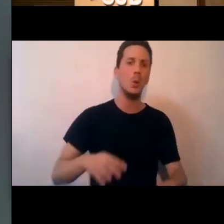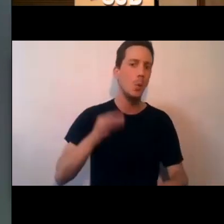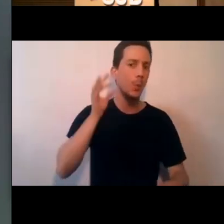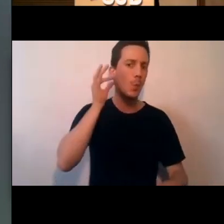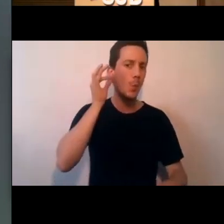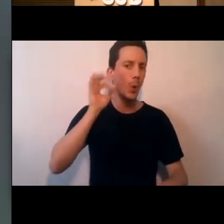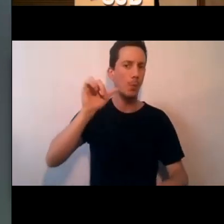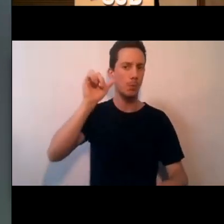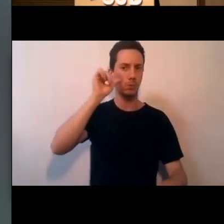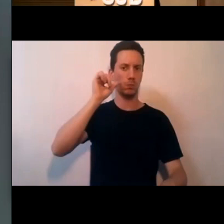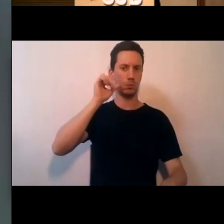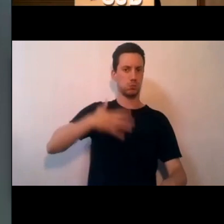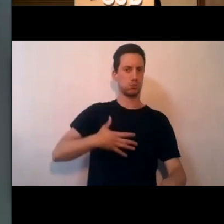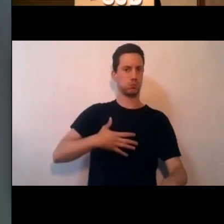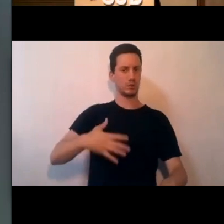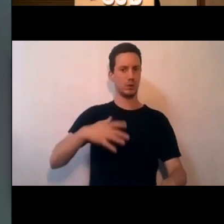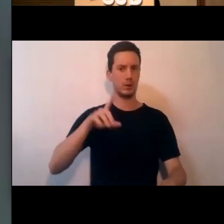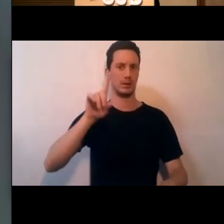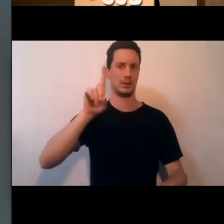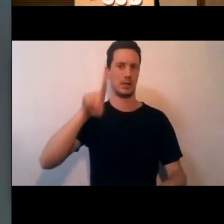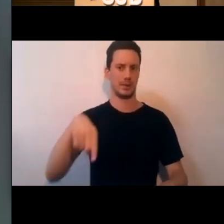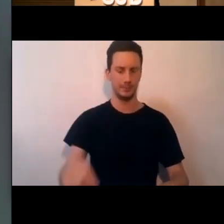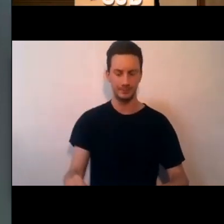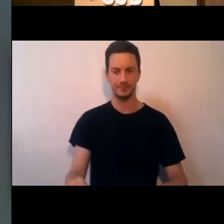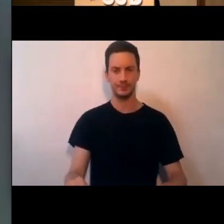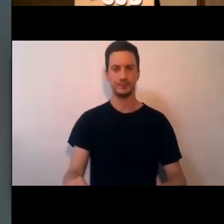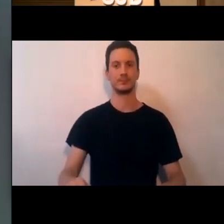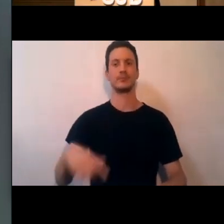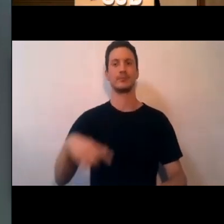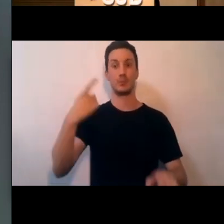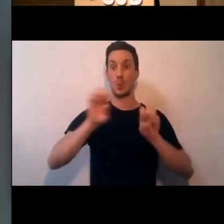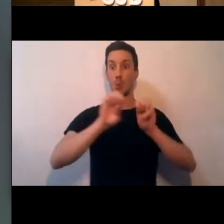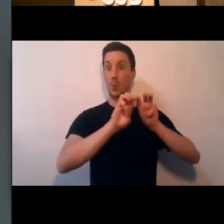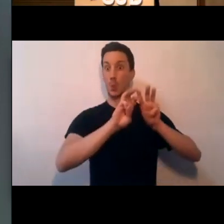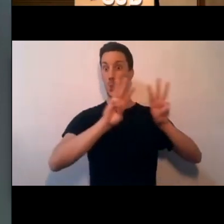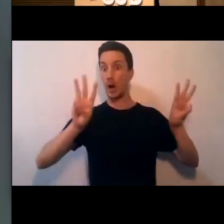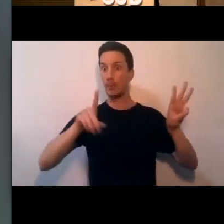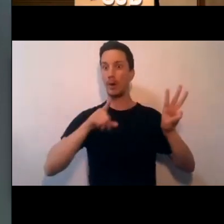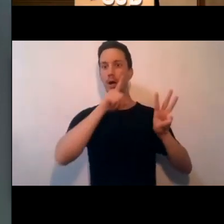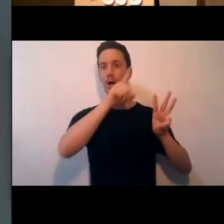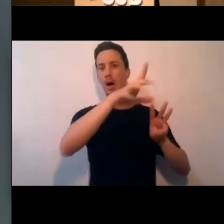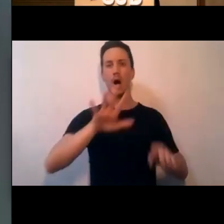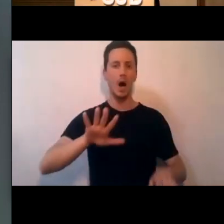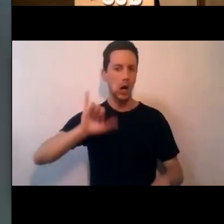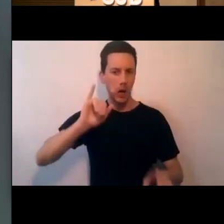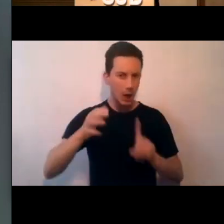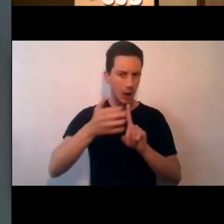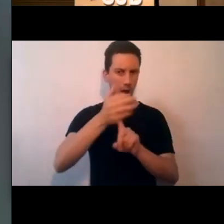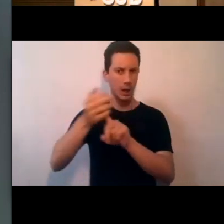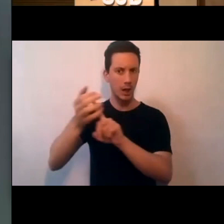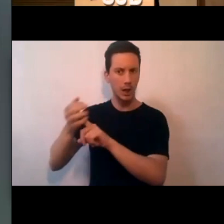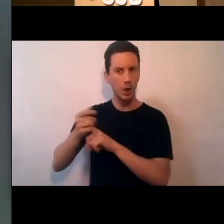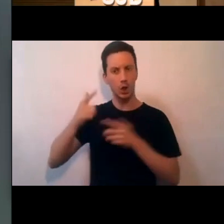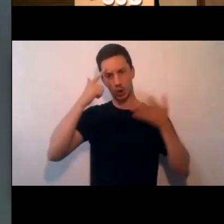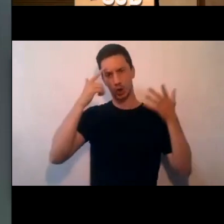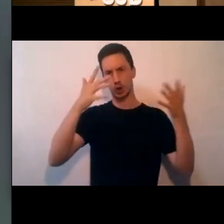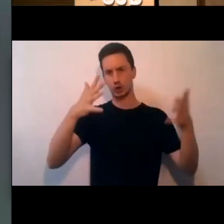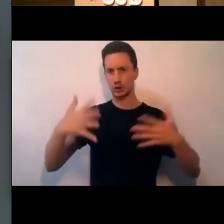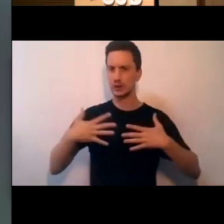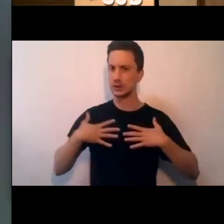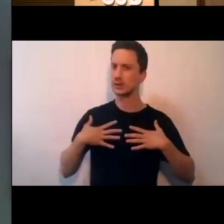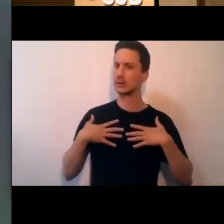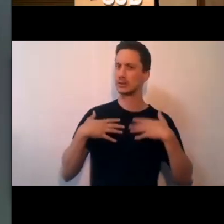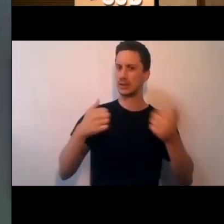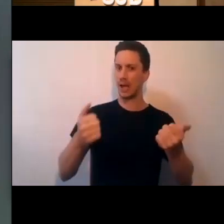sobre diferentes temas. Pues a través de la web podéis encontrar, además de consejos de salud, tendremos consejos